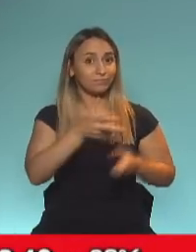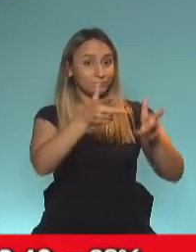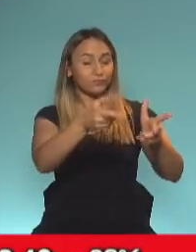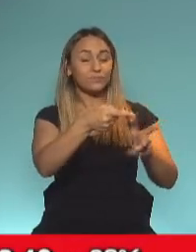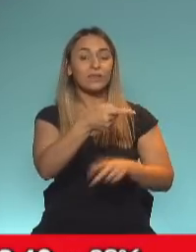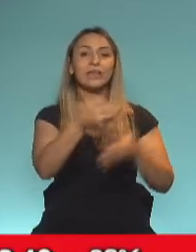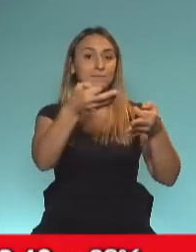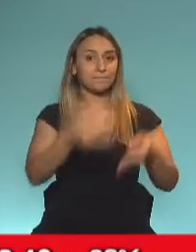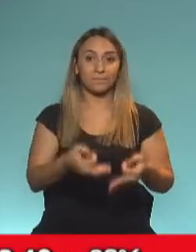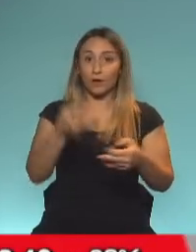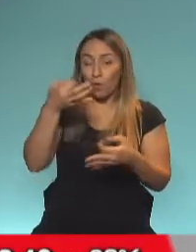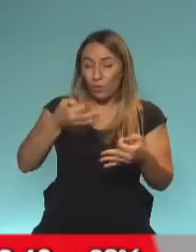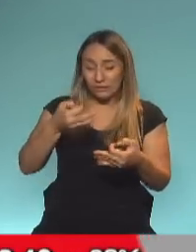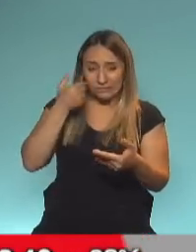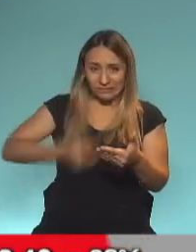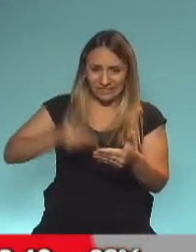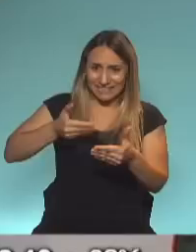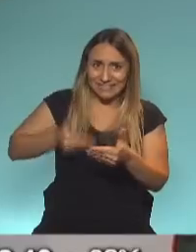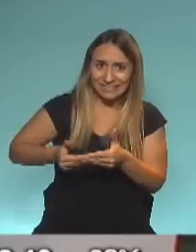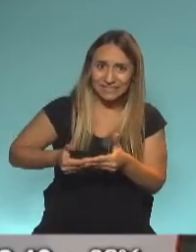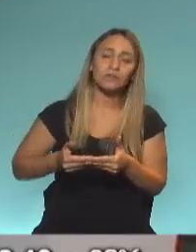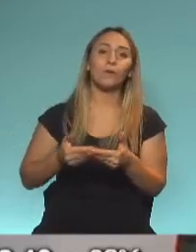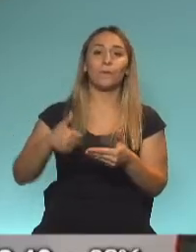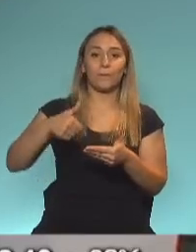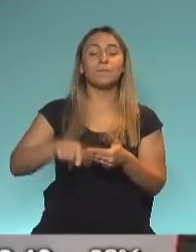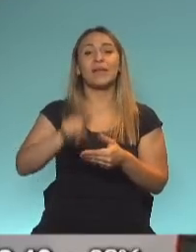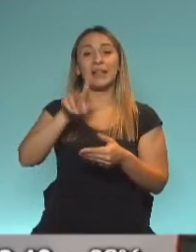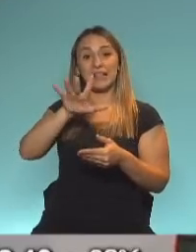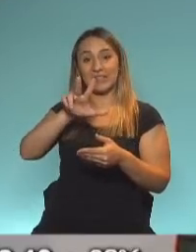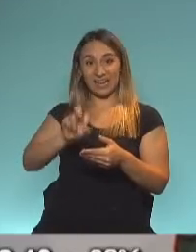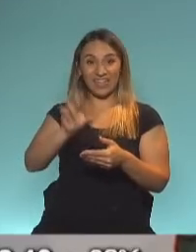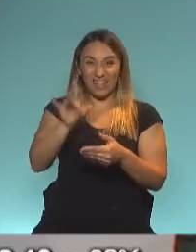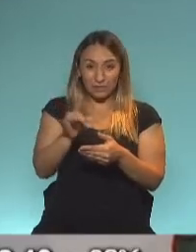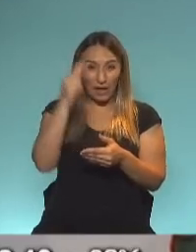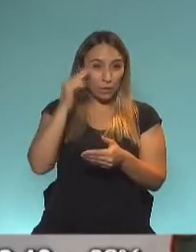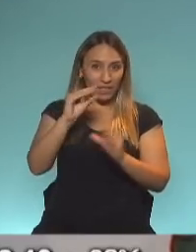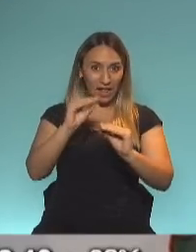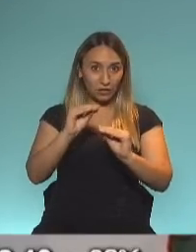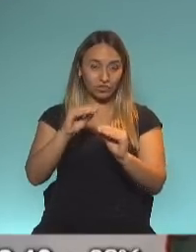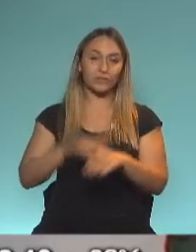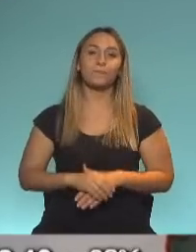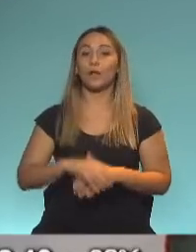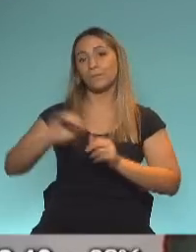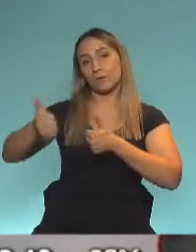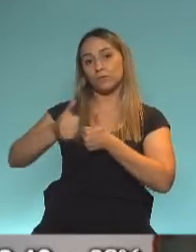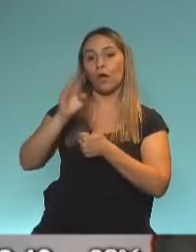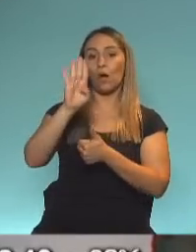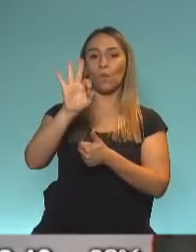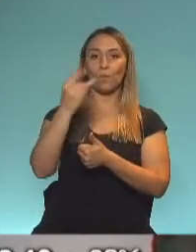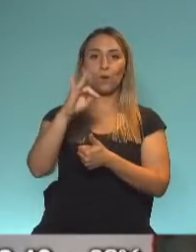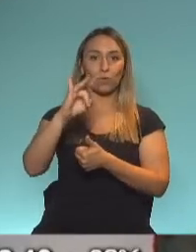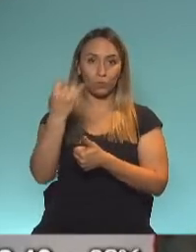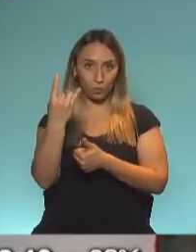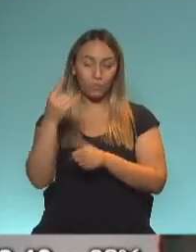Fue al filo de la feria judicial el miércoles 30 de diciembre, cerca de las 9 de la noche. Pero estamos justamente con Amado Vudú para preguntarle, bueno,